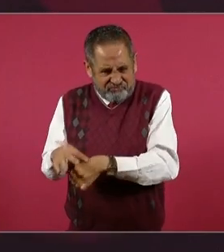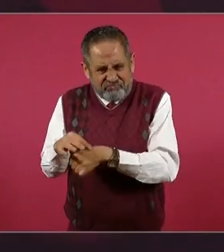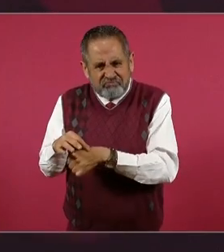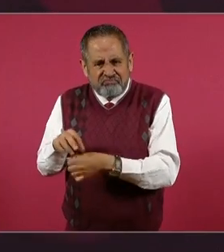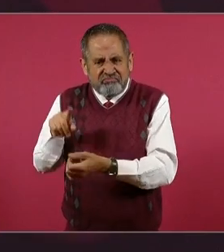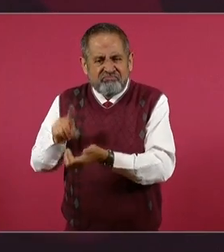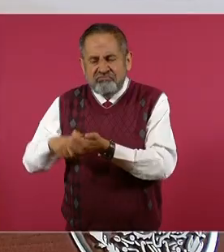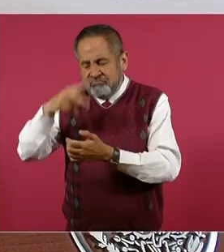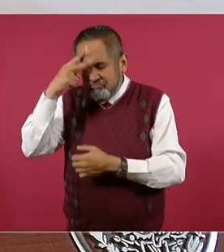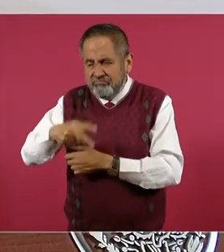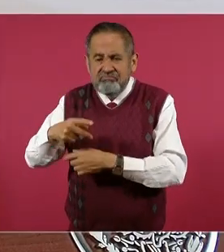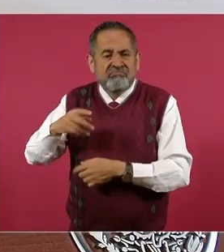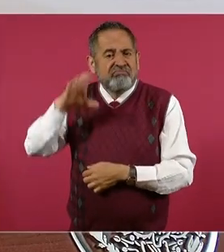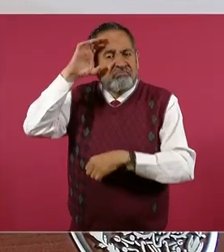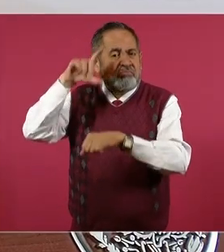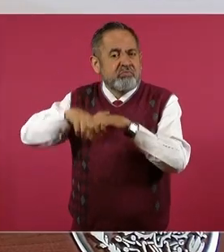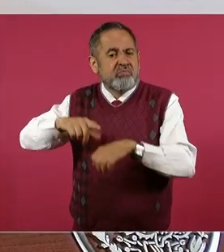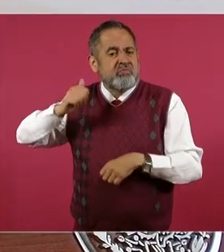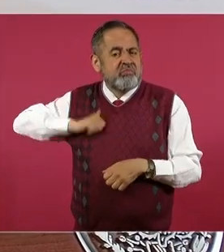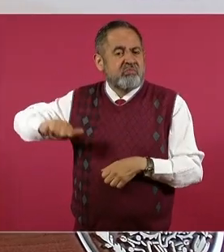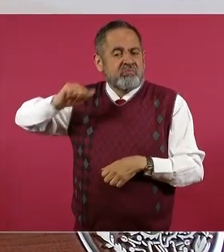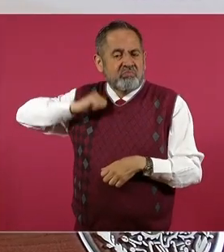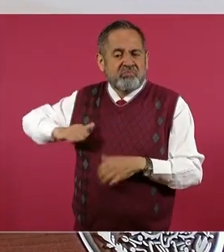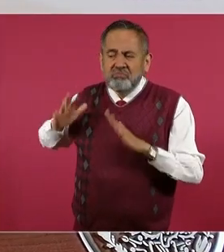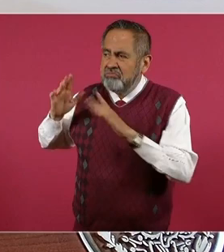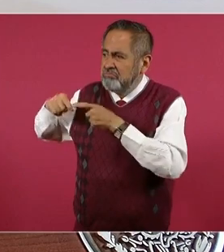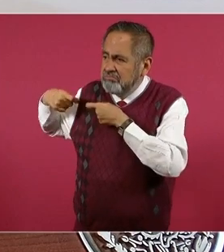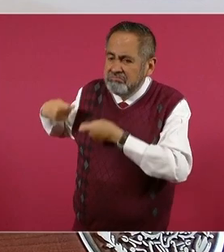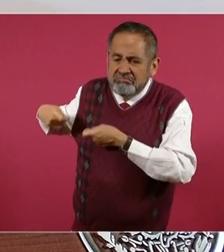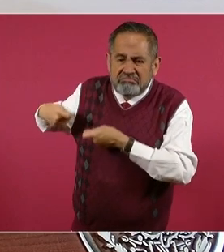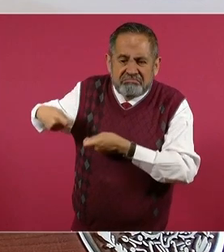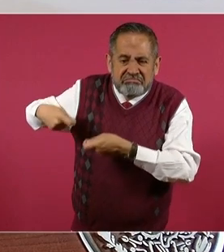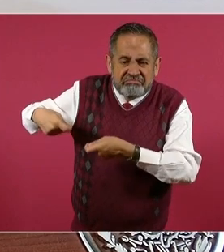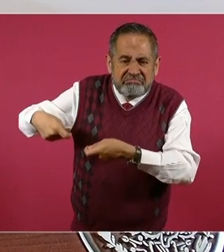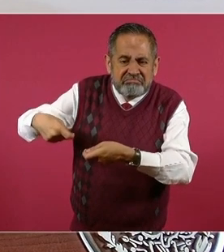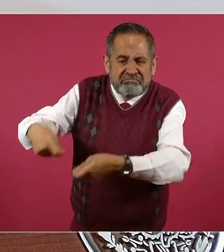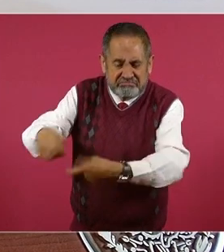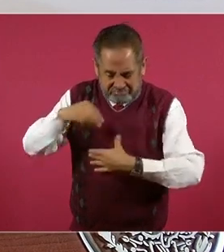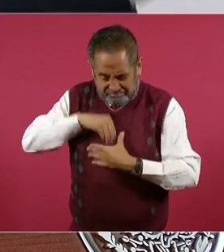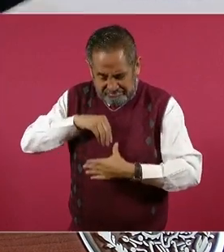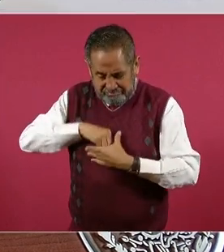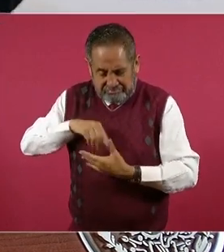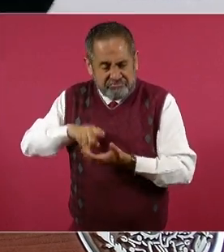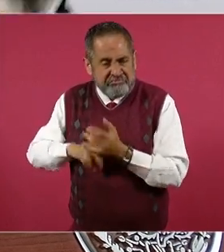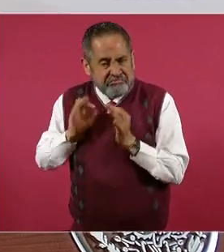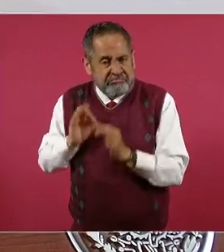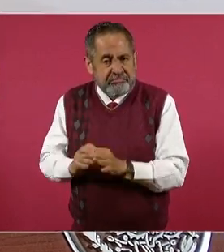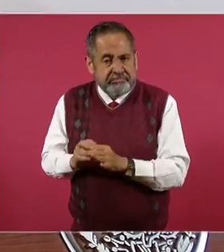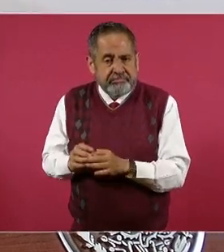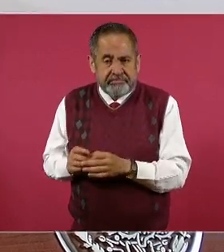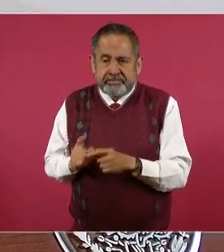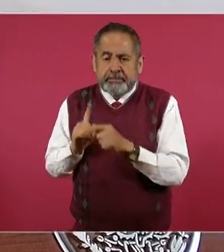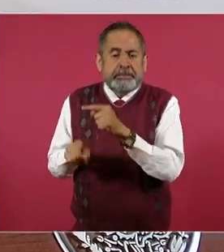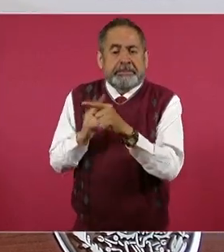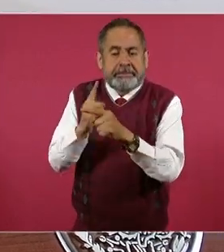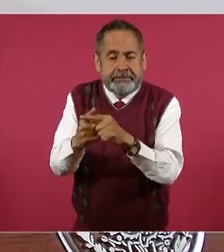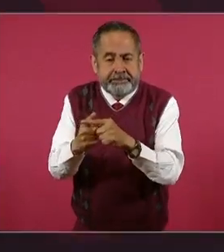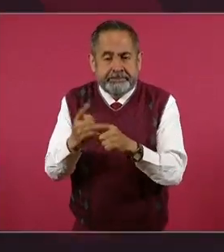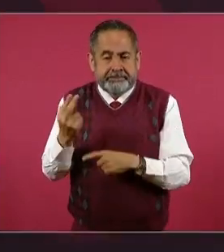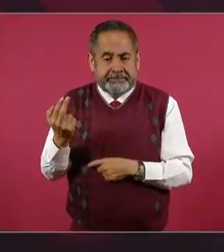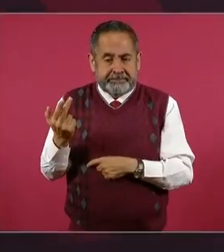de la herencia cultural prehispánica, y un 25%